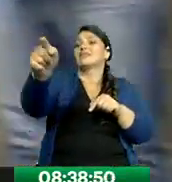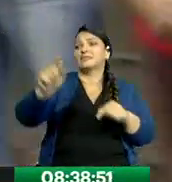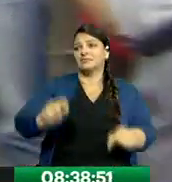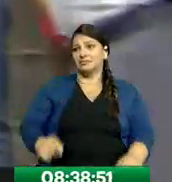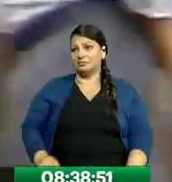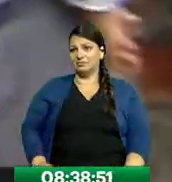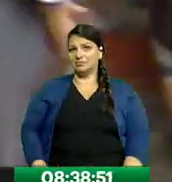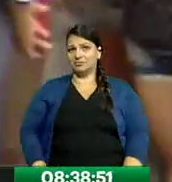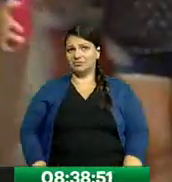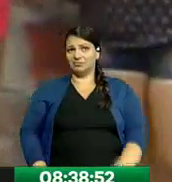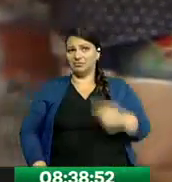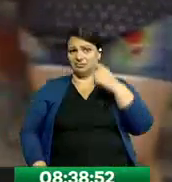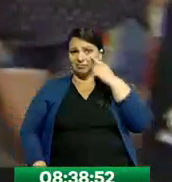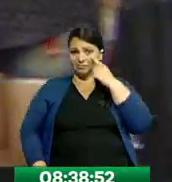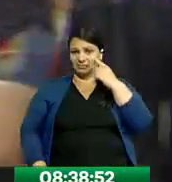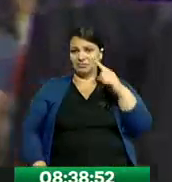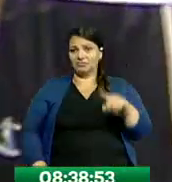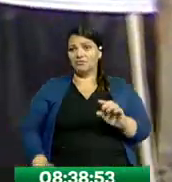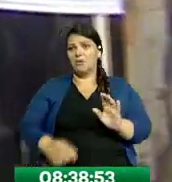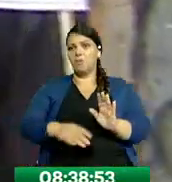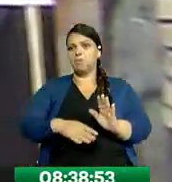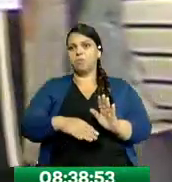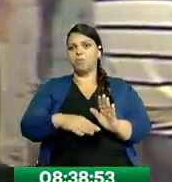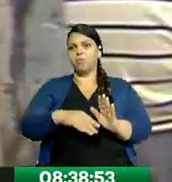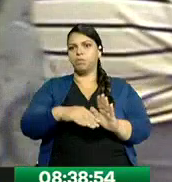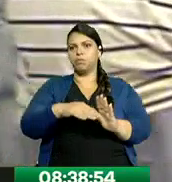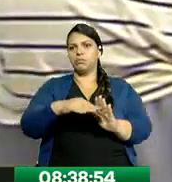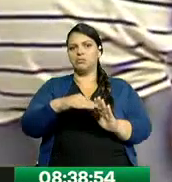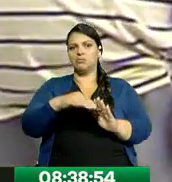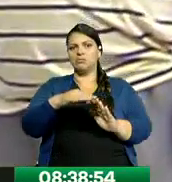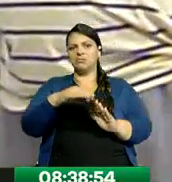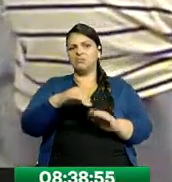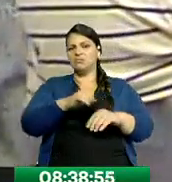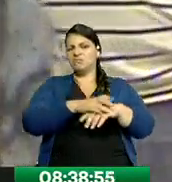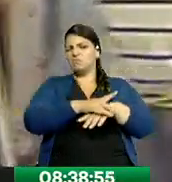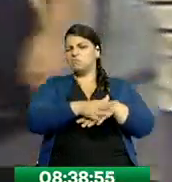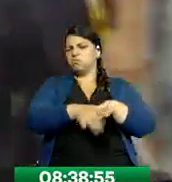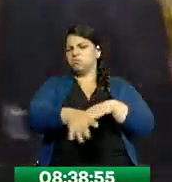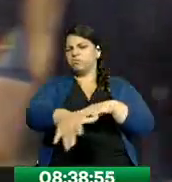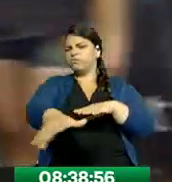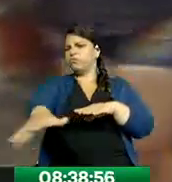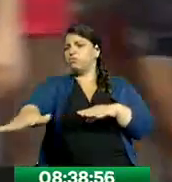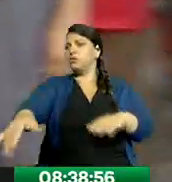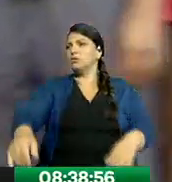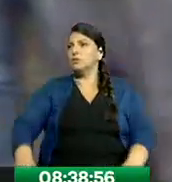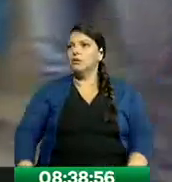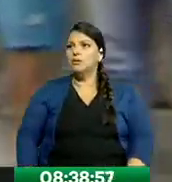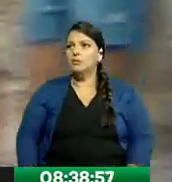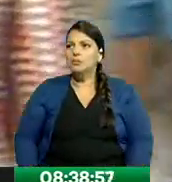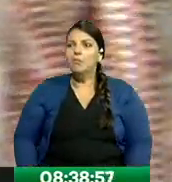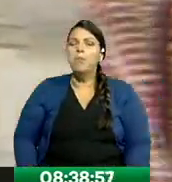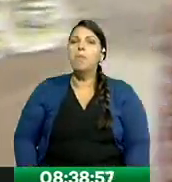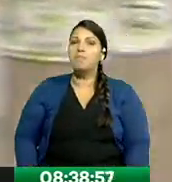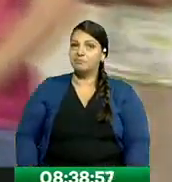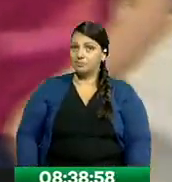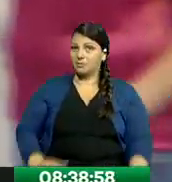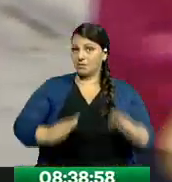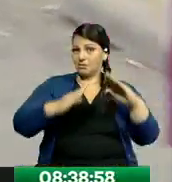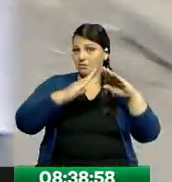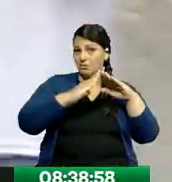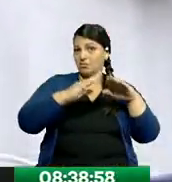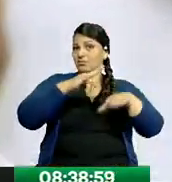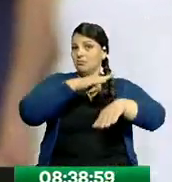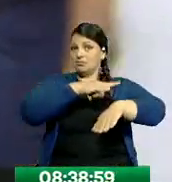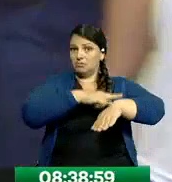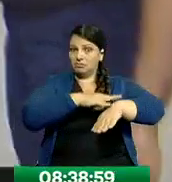calmadas, pero ya mismo comienza que todo el mundo ya comienza a abrir la llave y todo. Y sin embargo, ya en los baños ya se sienta plop, plop, que ya está tapado. Ya es hora ya de